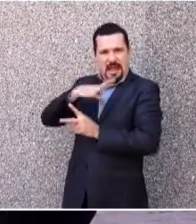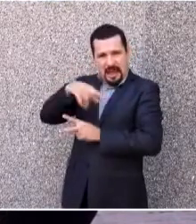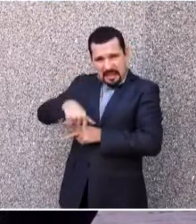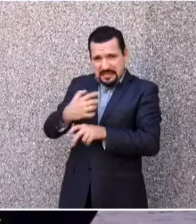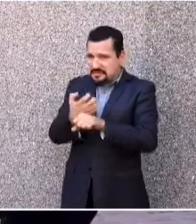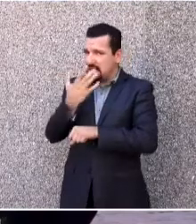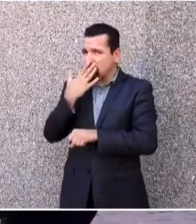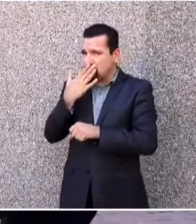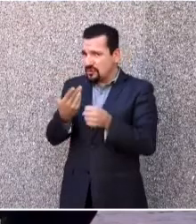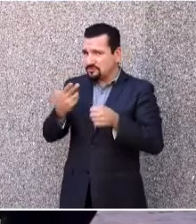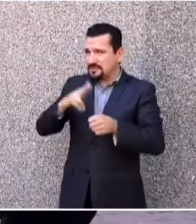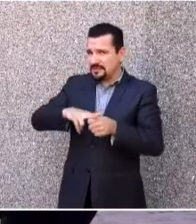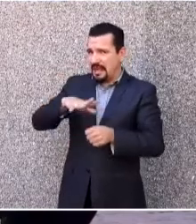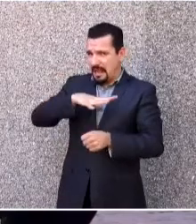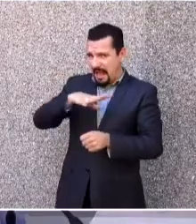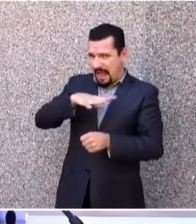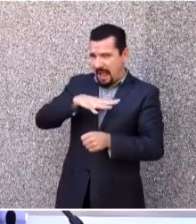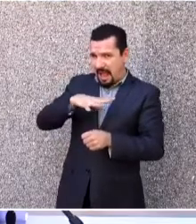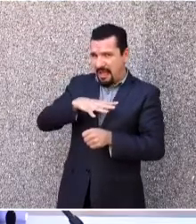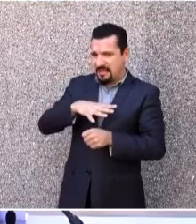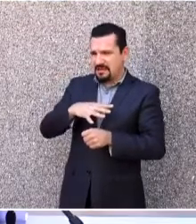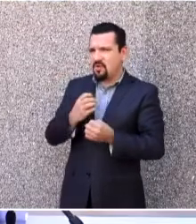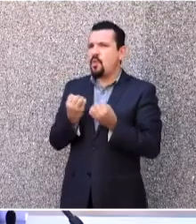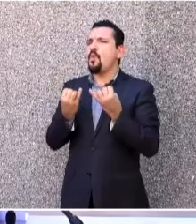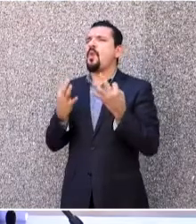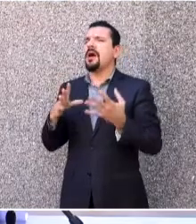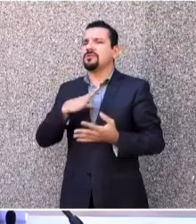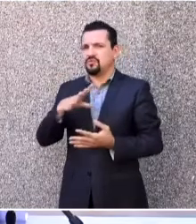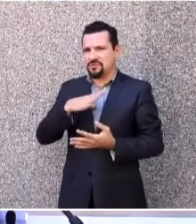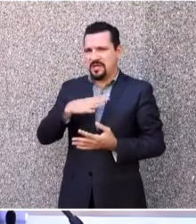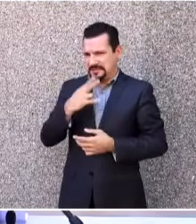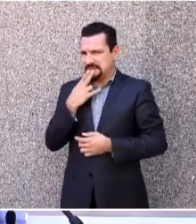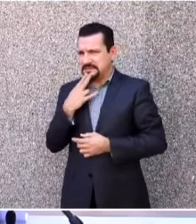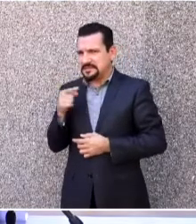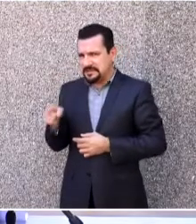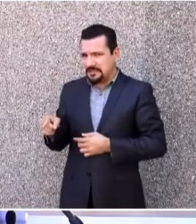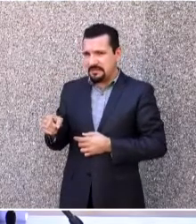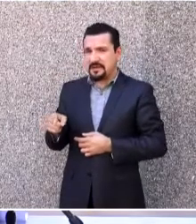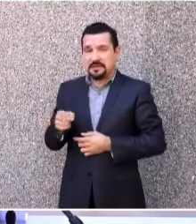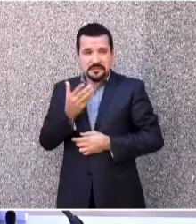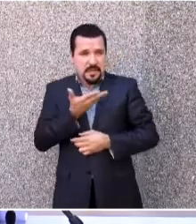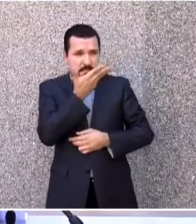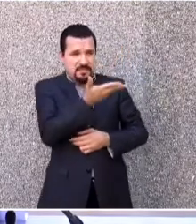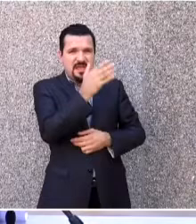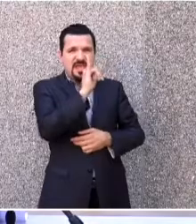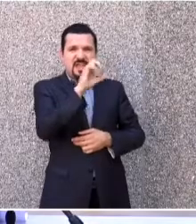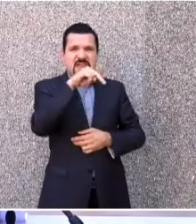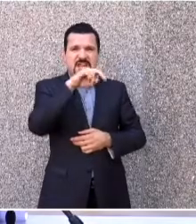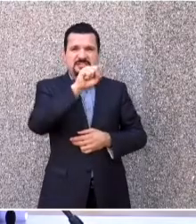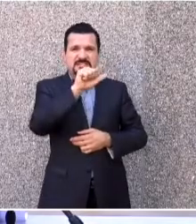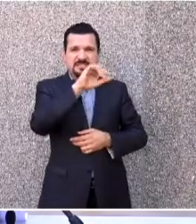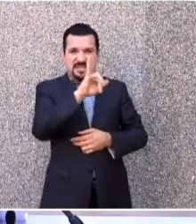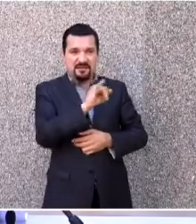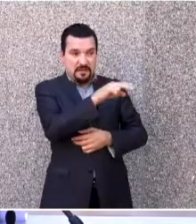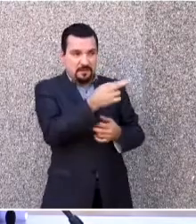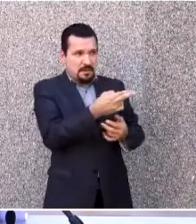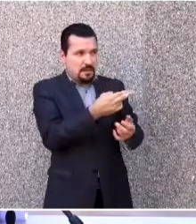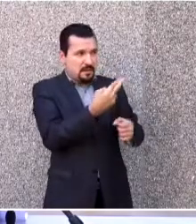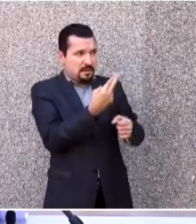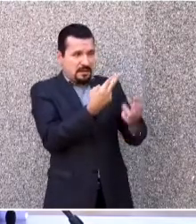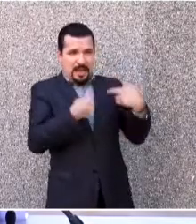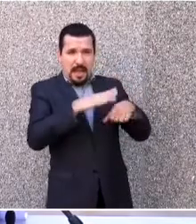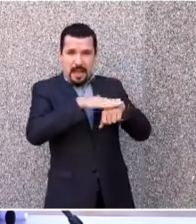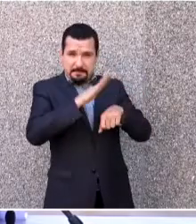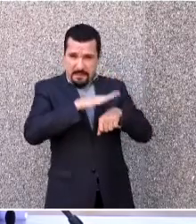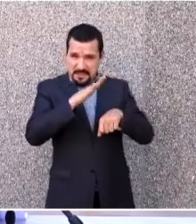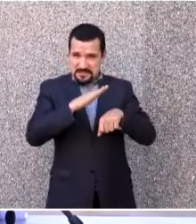sirven? ¿Se solicitó al INSABI proporcionar más? ¿Cuántos se requieren y qué respuesta han obtenido?